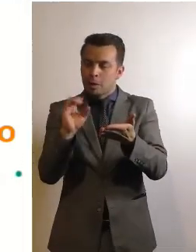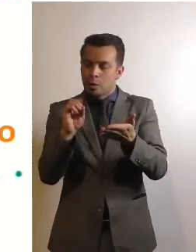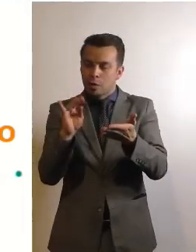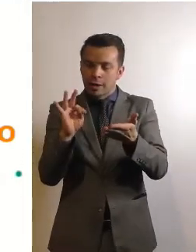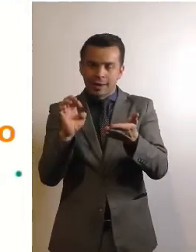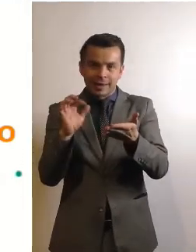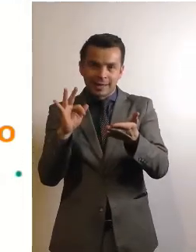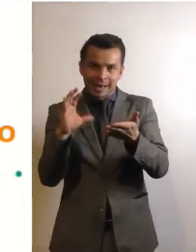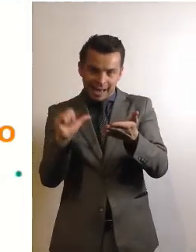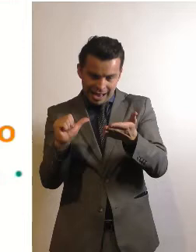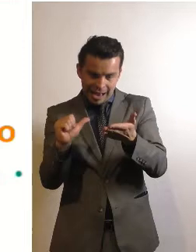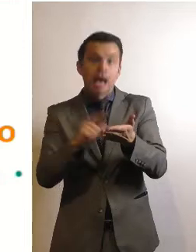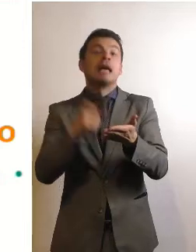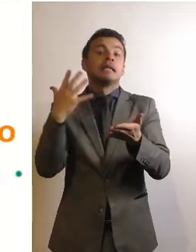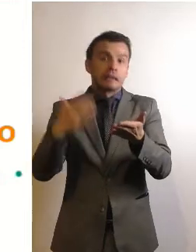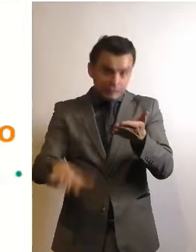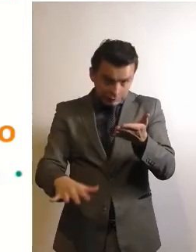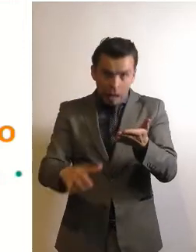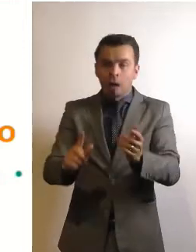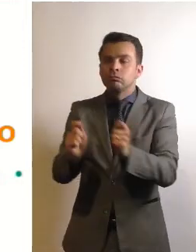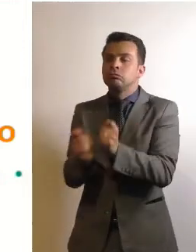Cielo, Colombia.